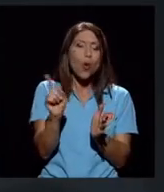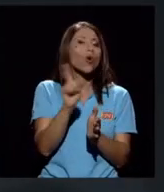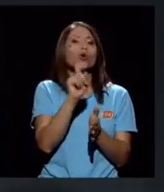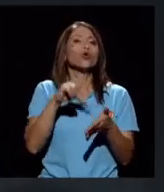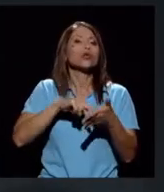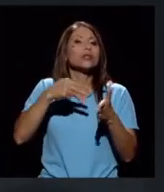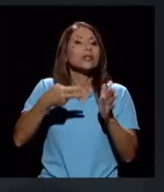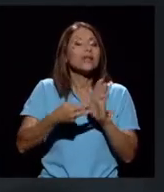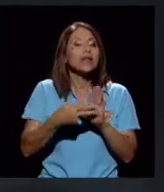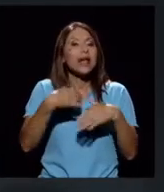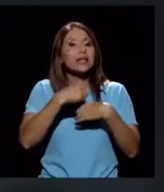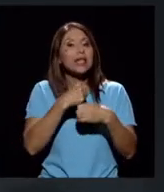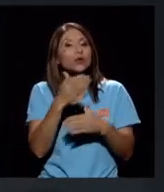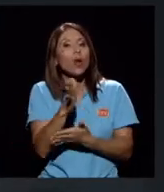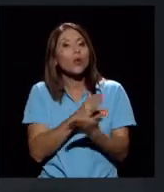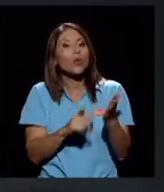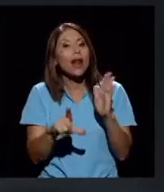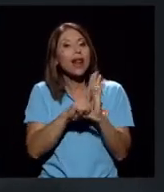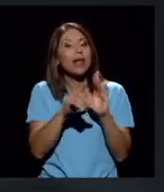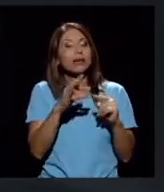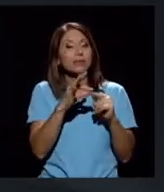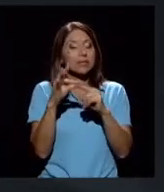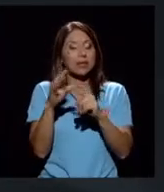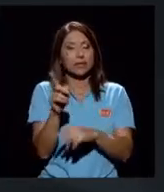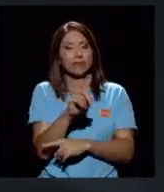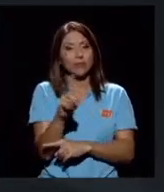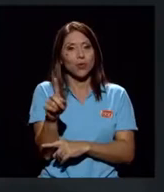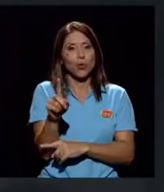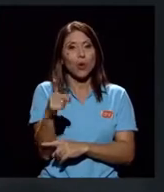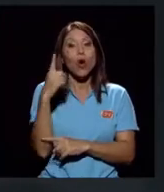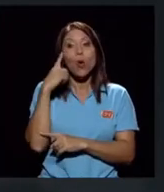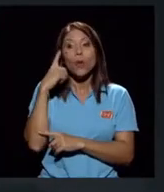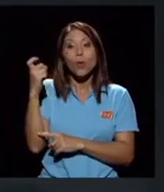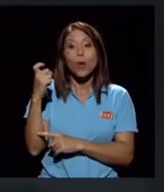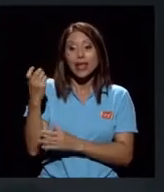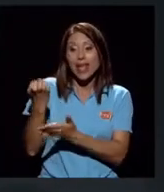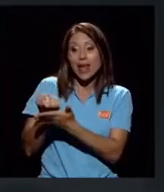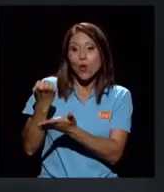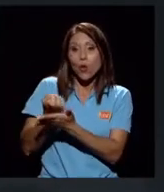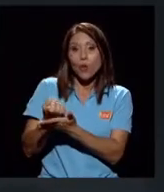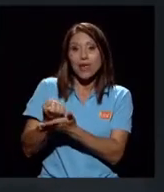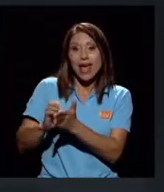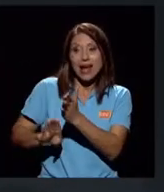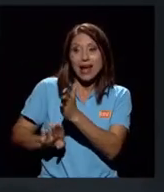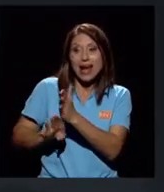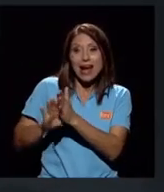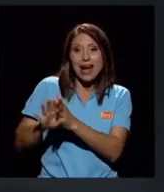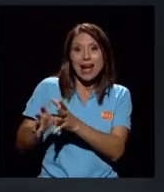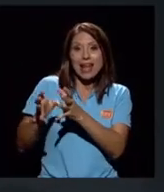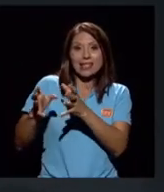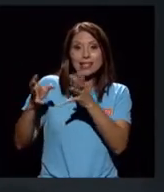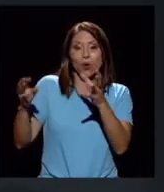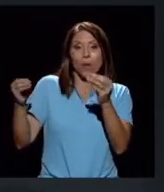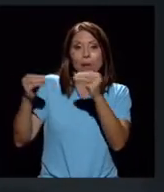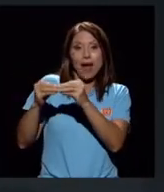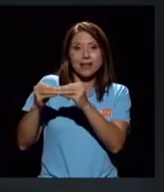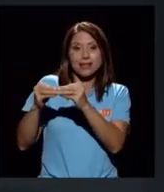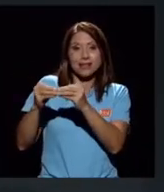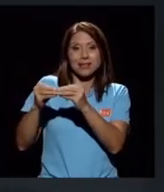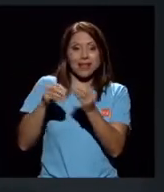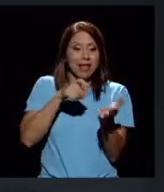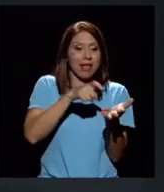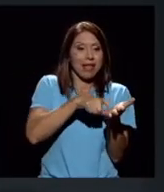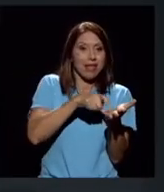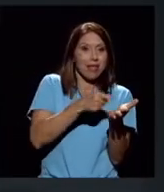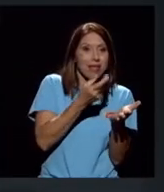legislación particular sino porque la economía creció más el único defecto que tiene en mí mi